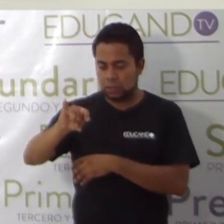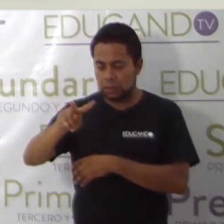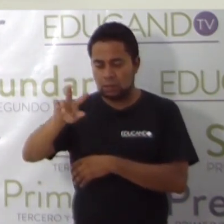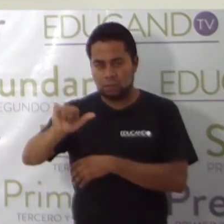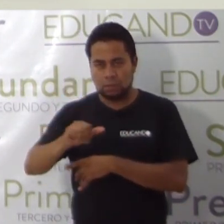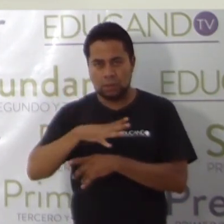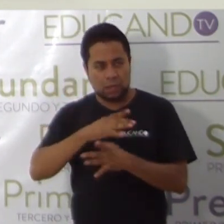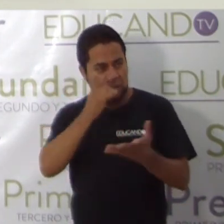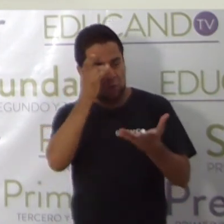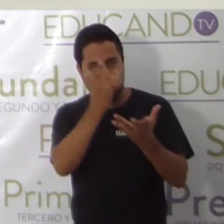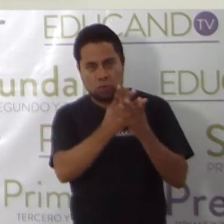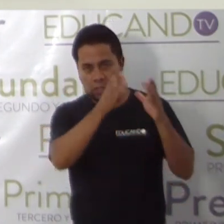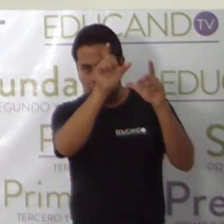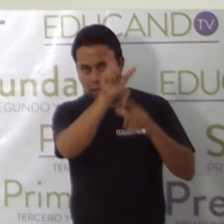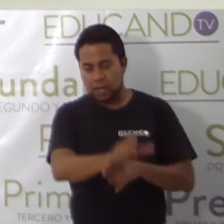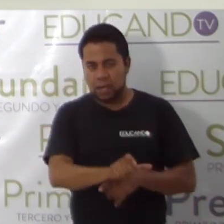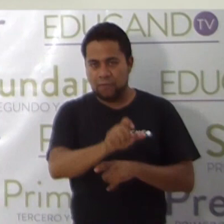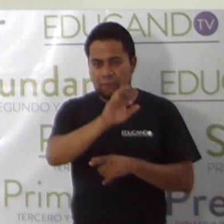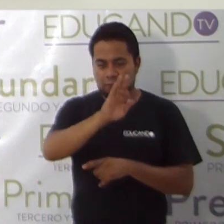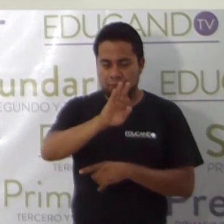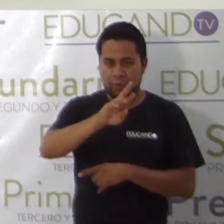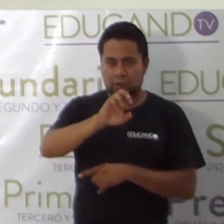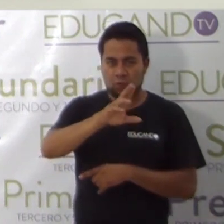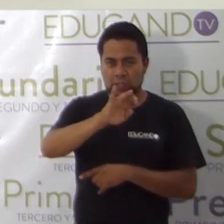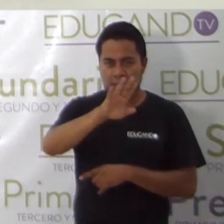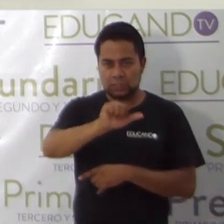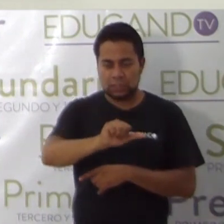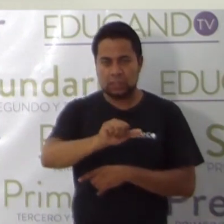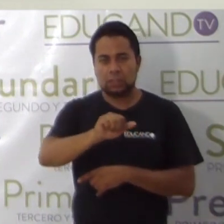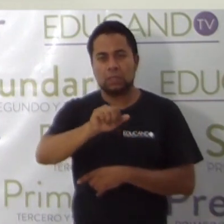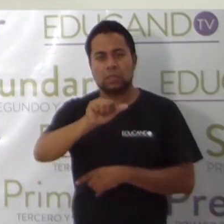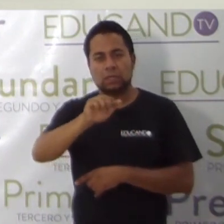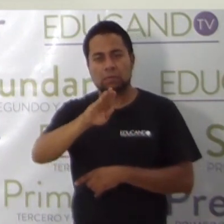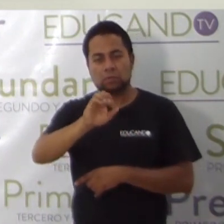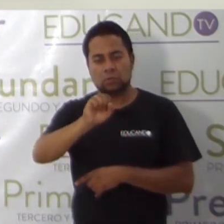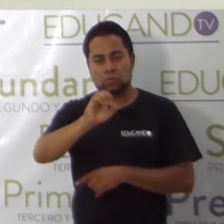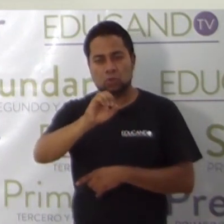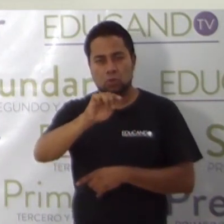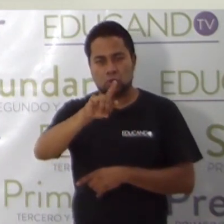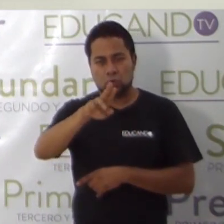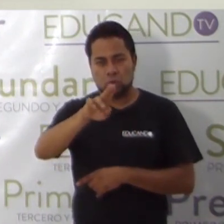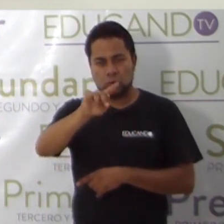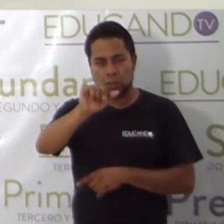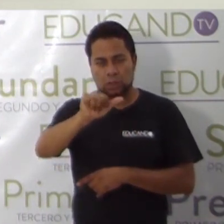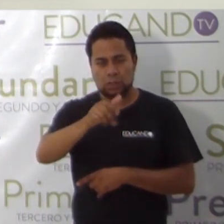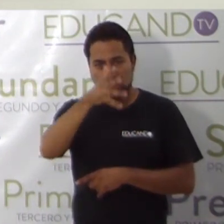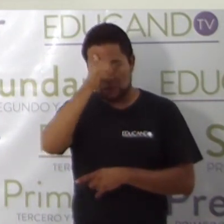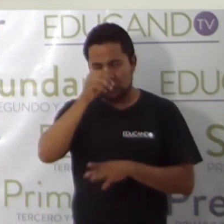frecuencia absoluta. Ahora, la relativa. ¿Cómo se obtiene la frecuencia